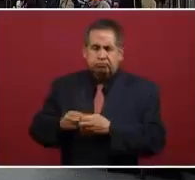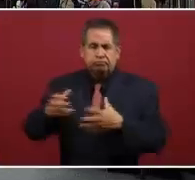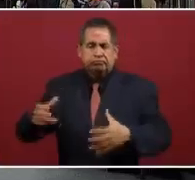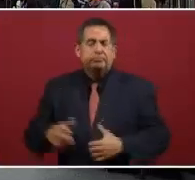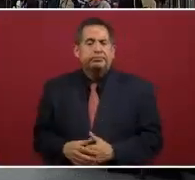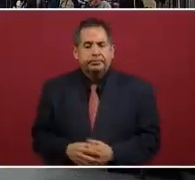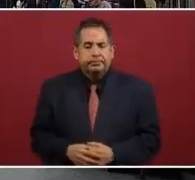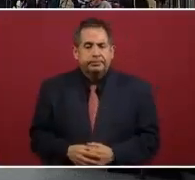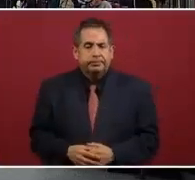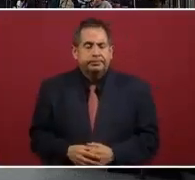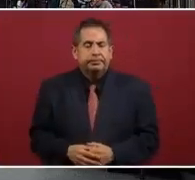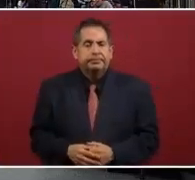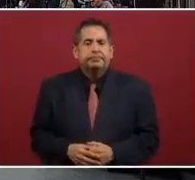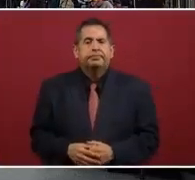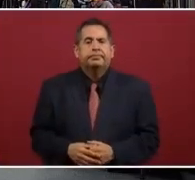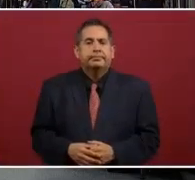Acerca